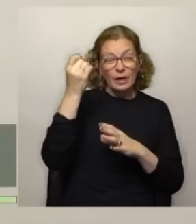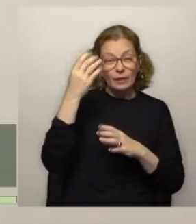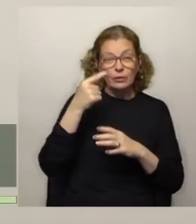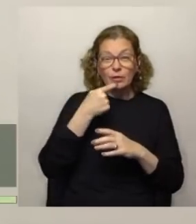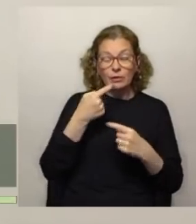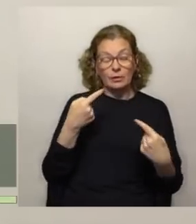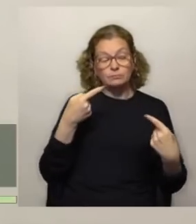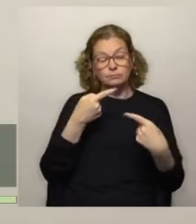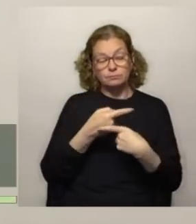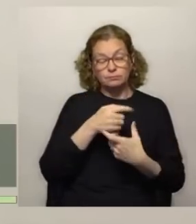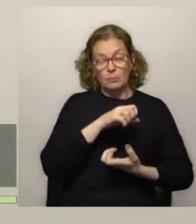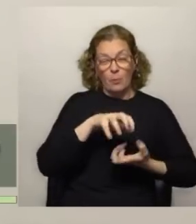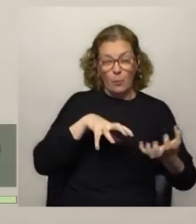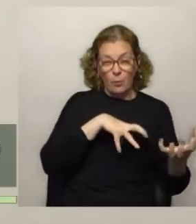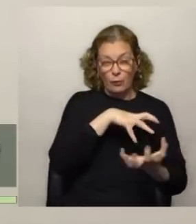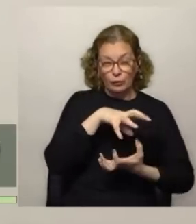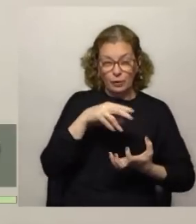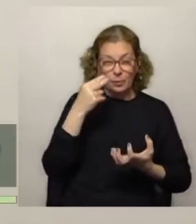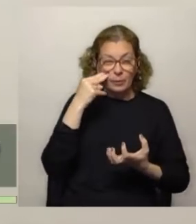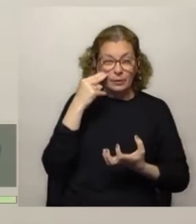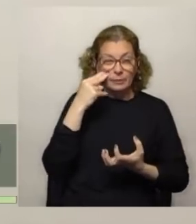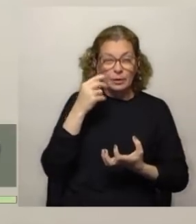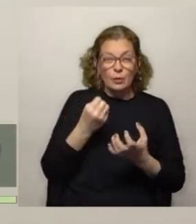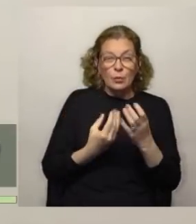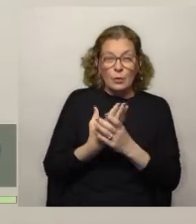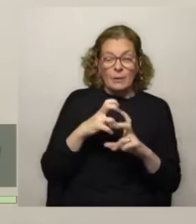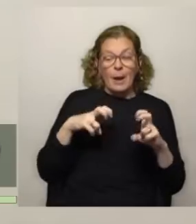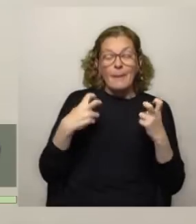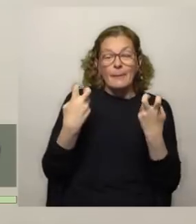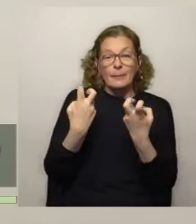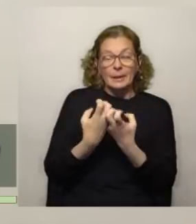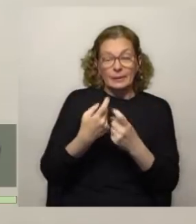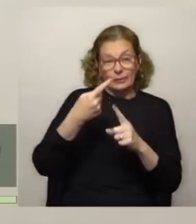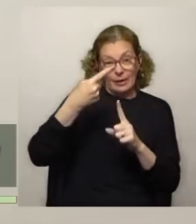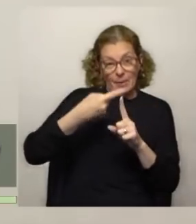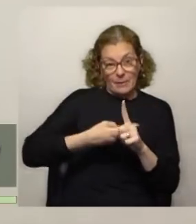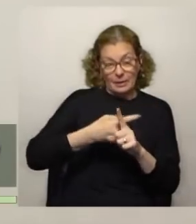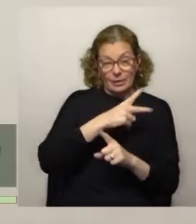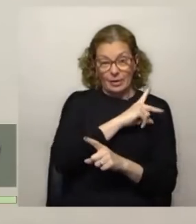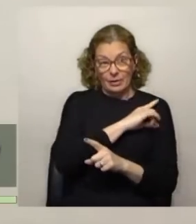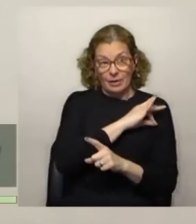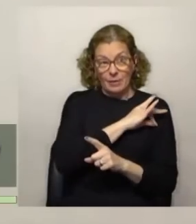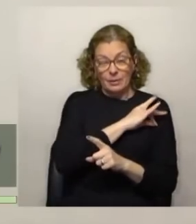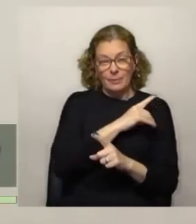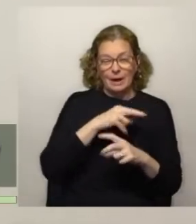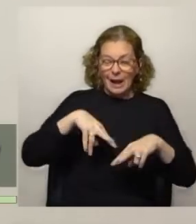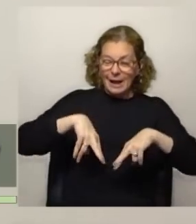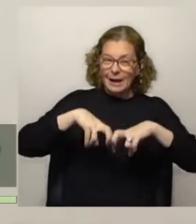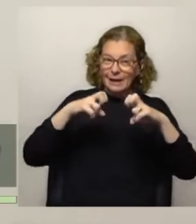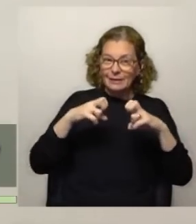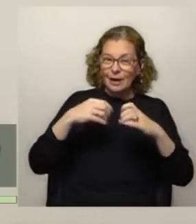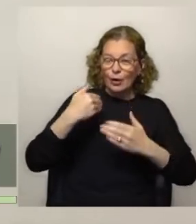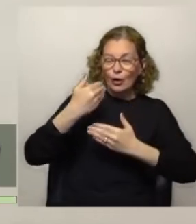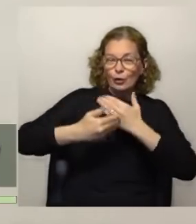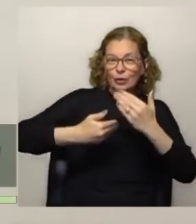declara en conflictos y está prevista una nueva mesa en el mes de diciembre para analizar la